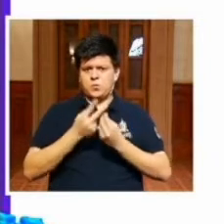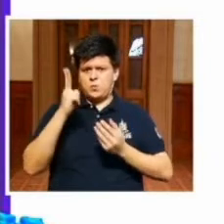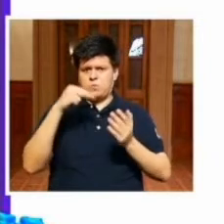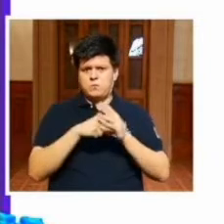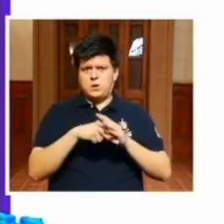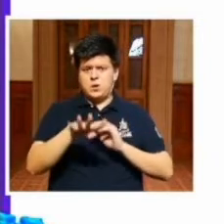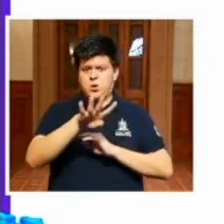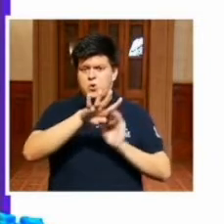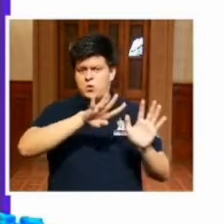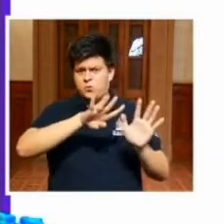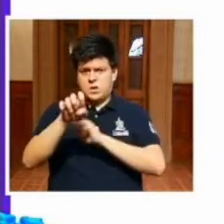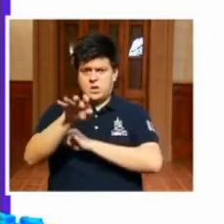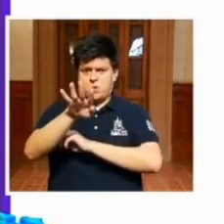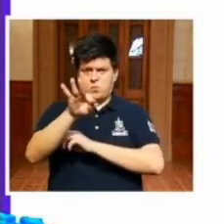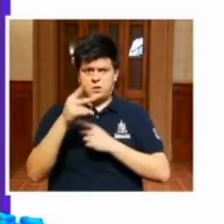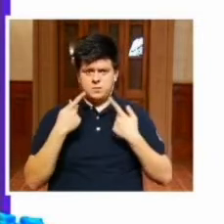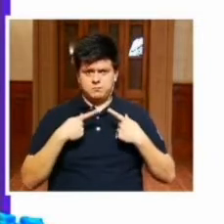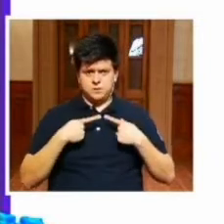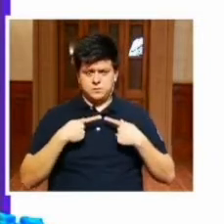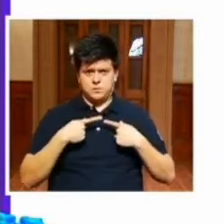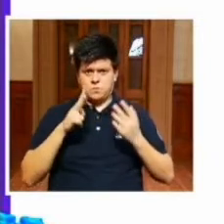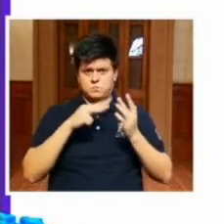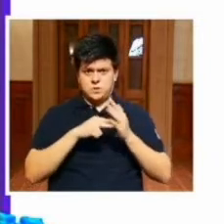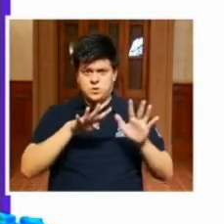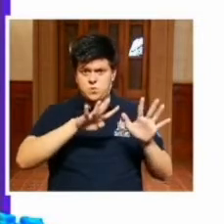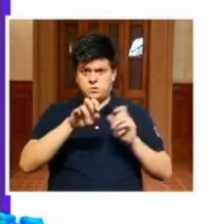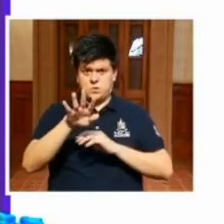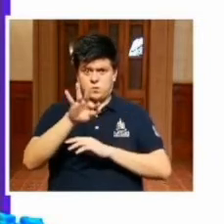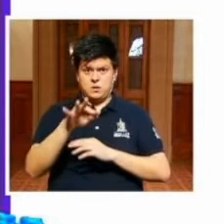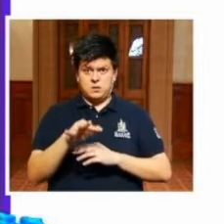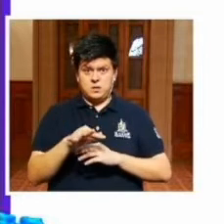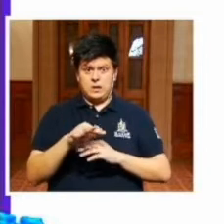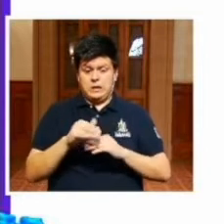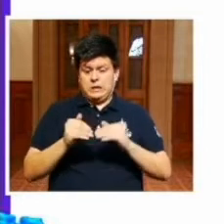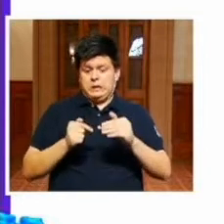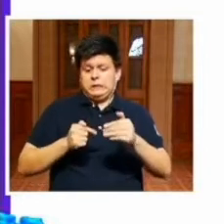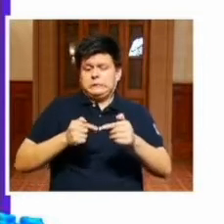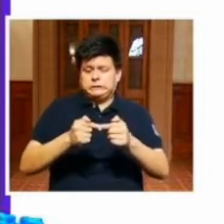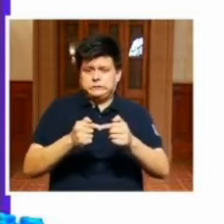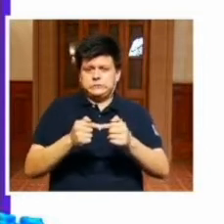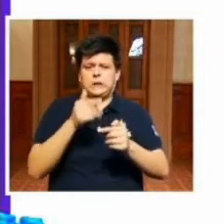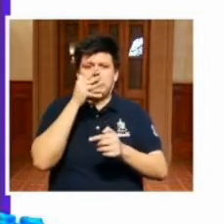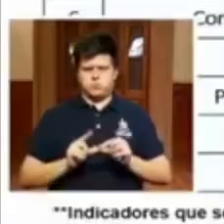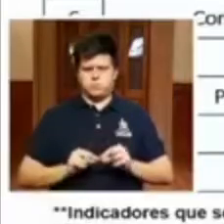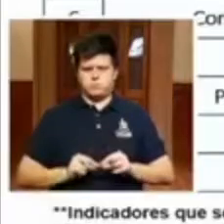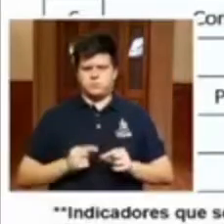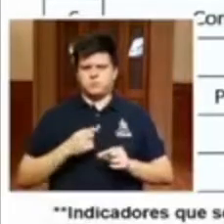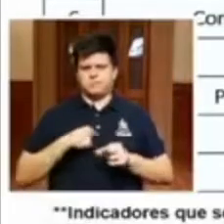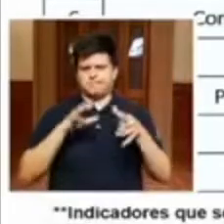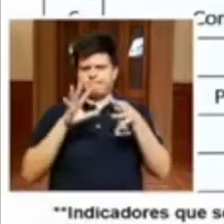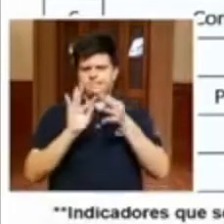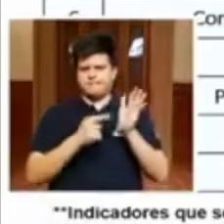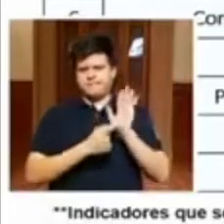940 defunciones 2.940 casi 3000 familias que hoy sufren de nuevo léon